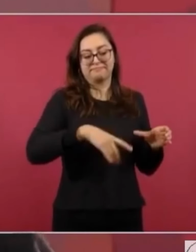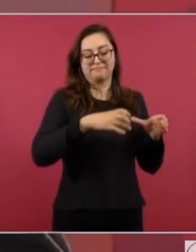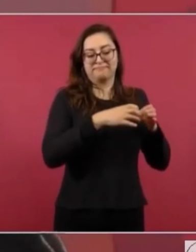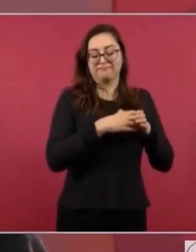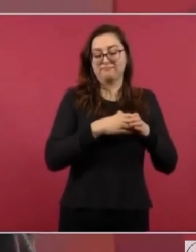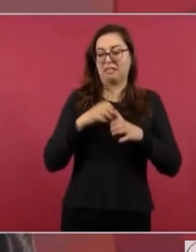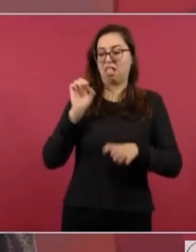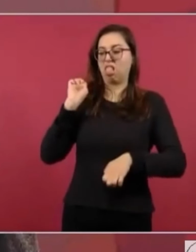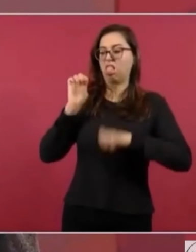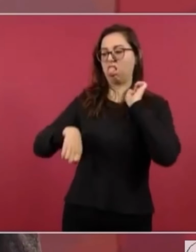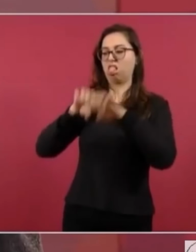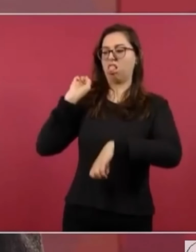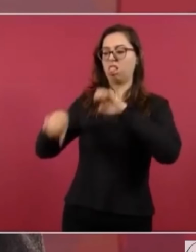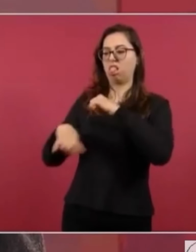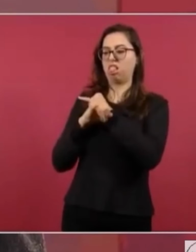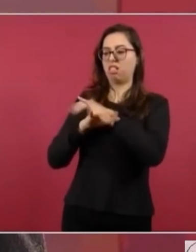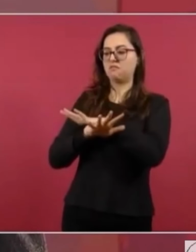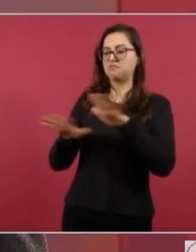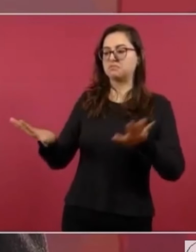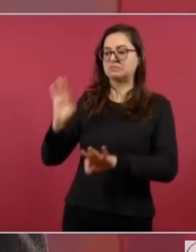los engañaron,